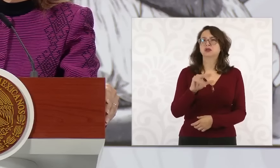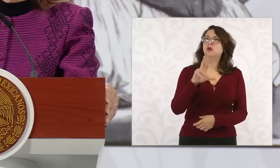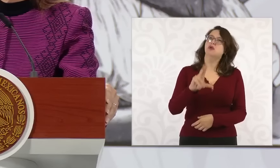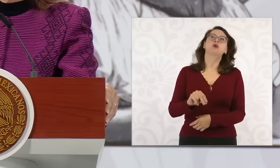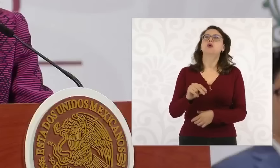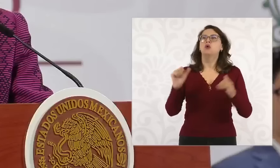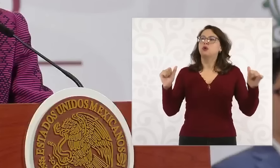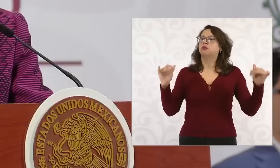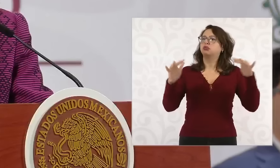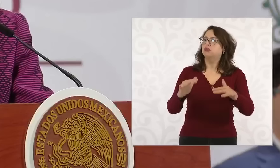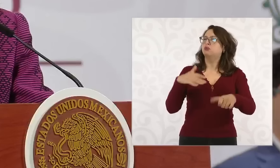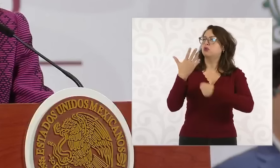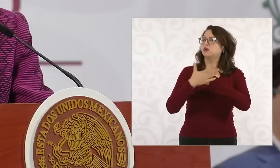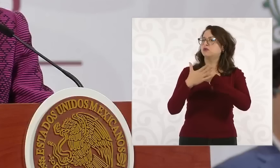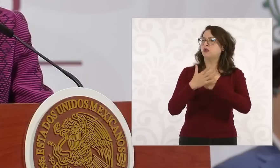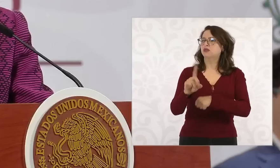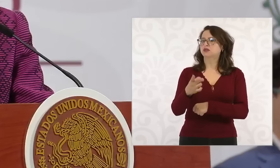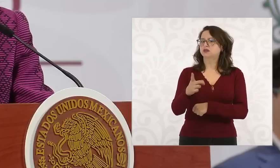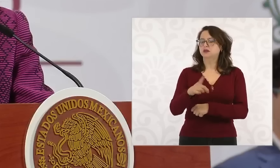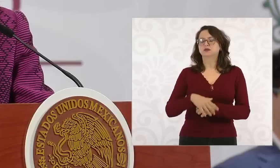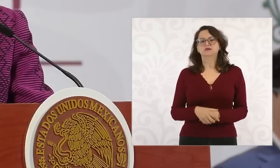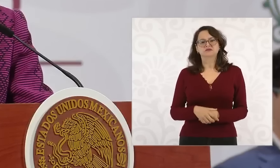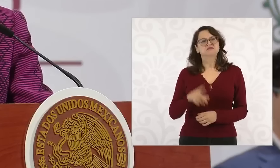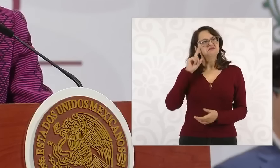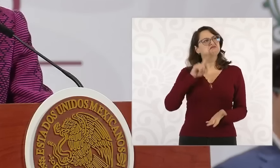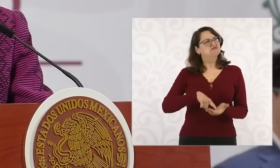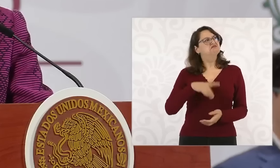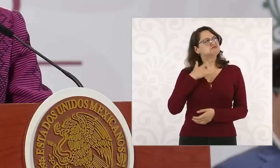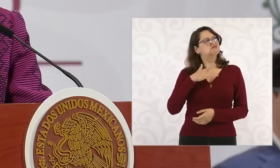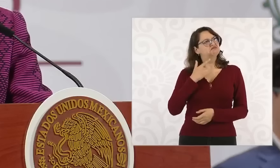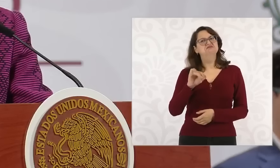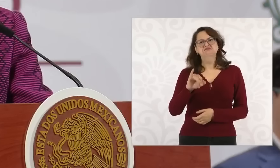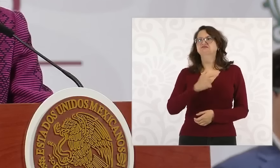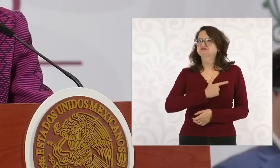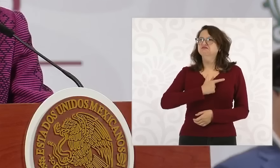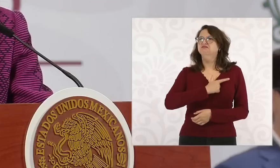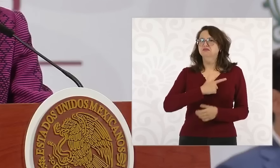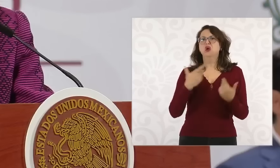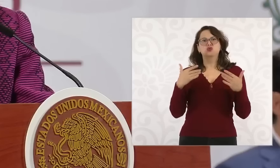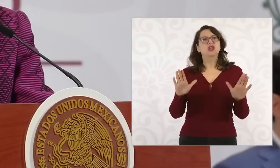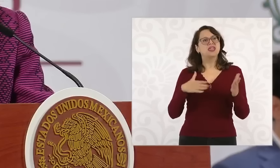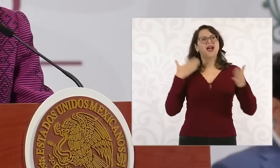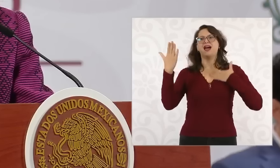esta celebración, que yo creo que estaría bien, la verdad, porque hay mucho que